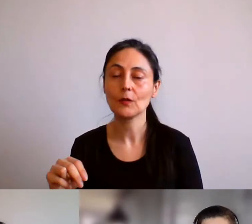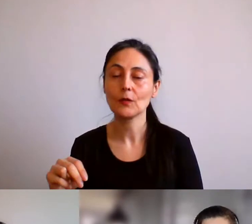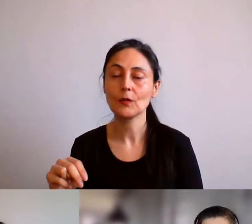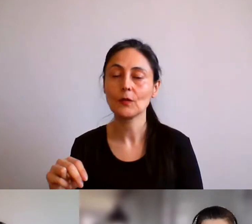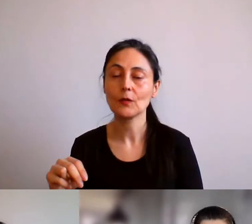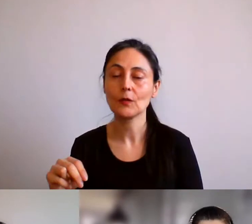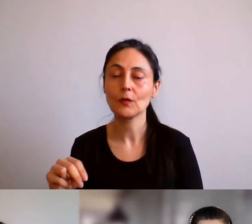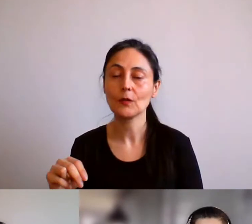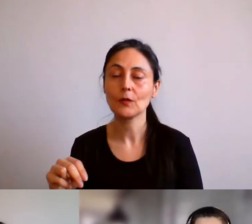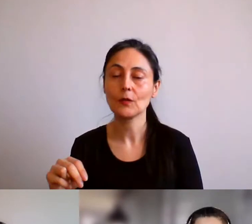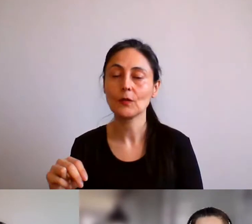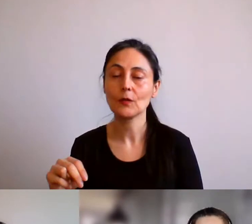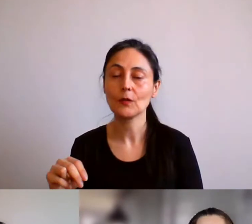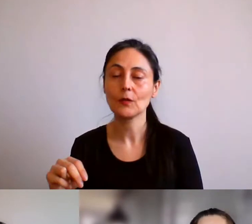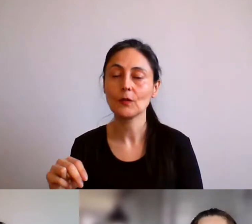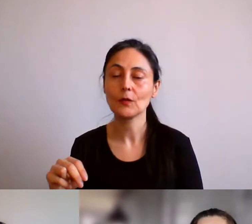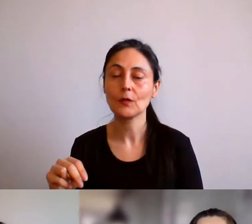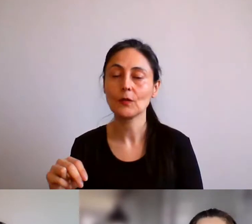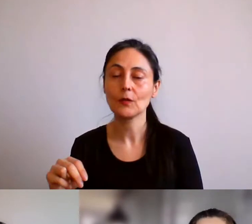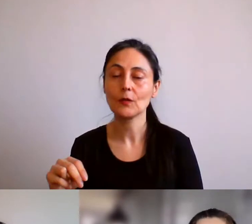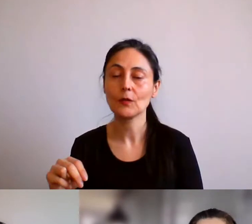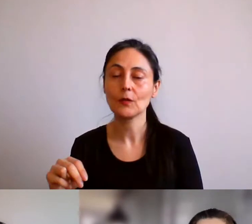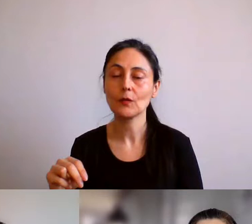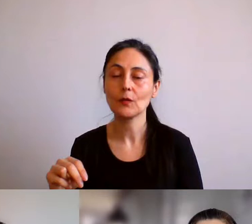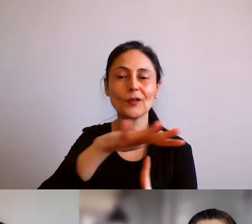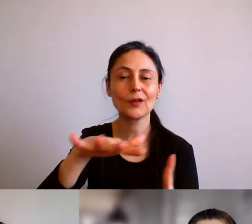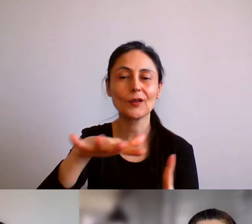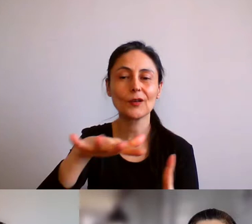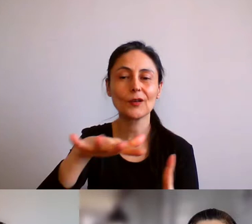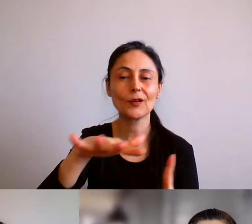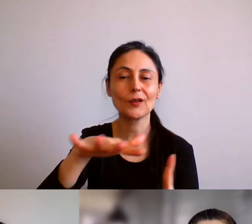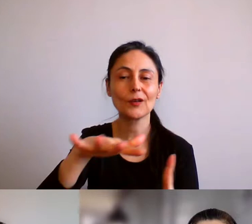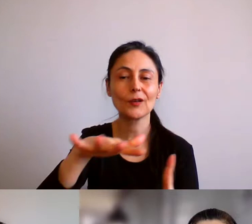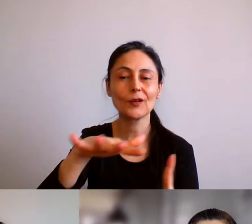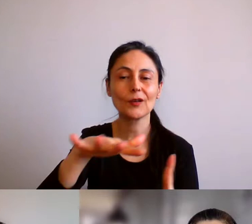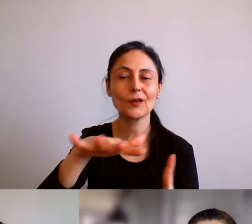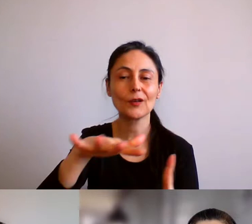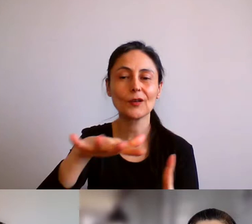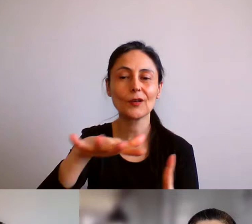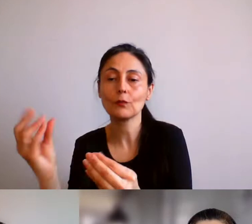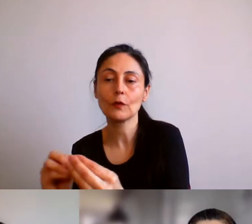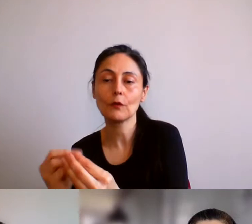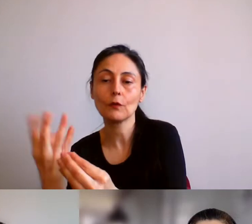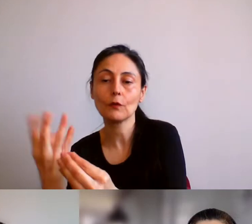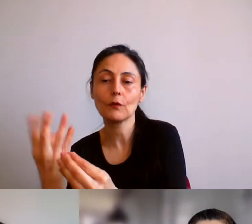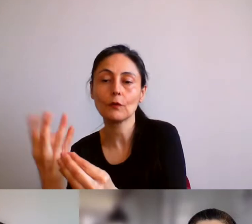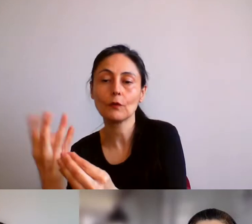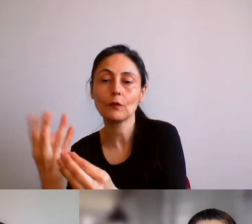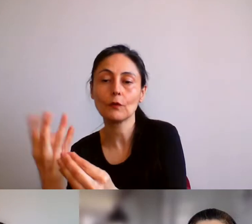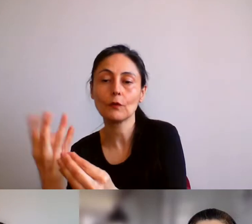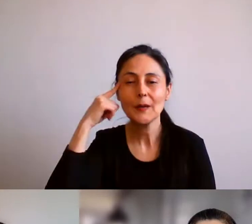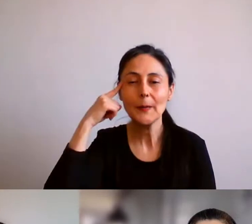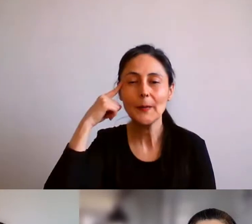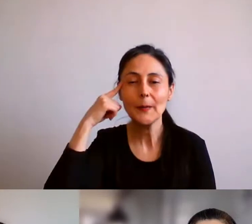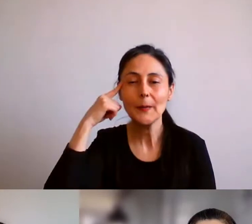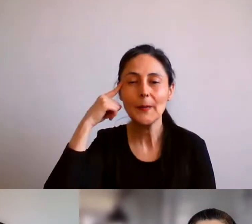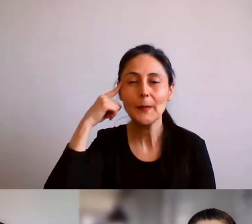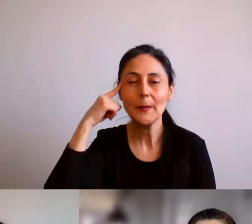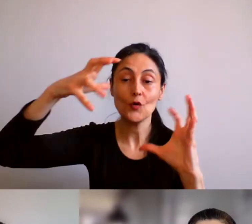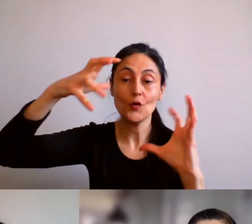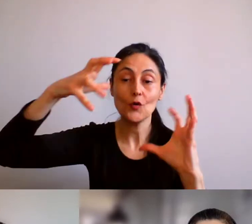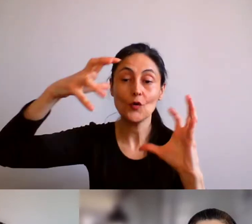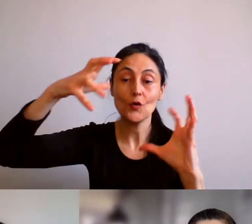O vamos a tener algunas situaciones, ¿no es cierto?, de rebrotes o repuntes si miramos lo que ha ocurrido en otras latitudes, ¿no? Miramos el globo y